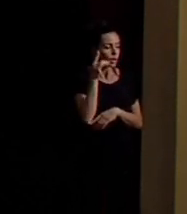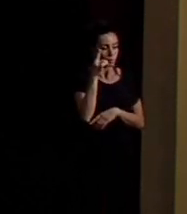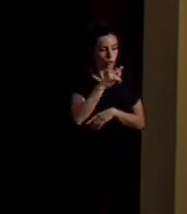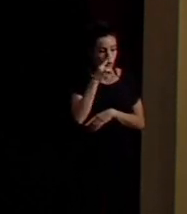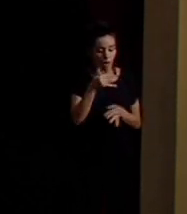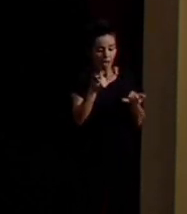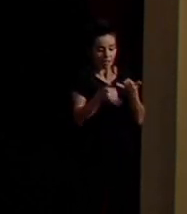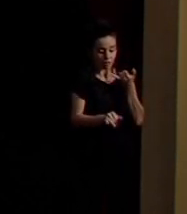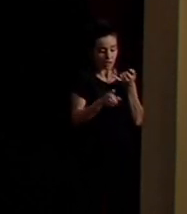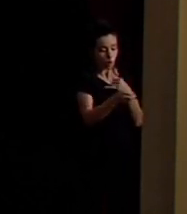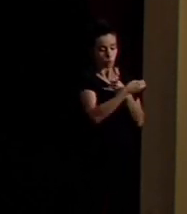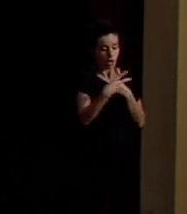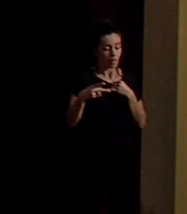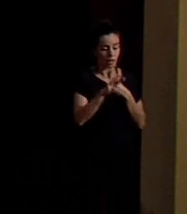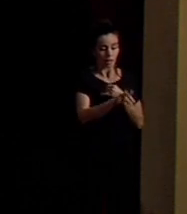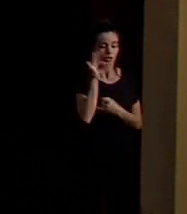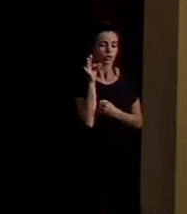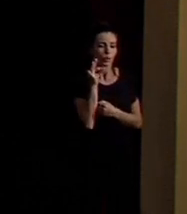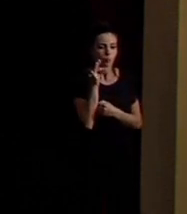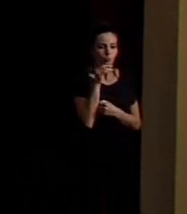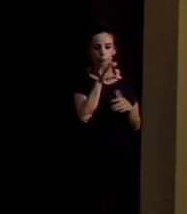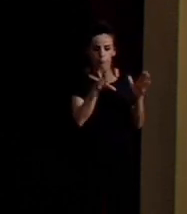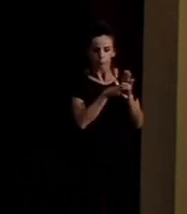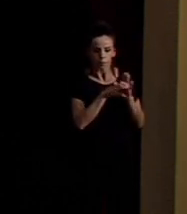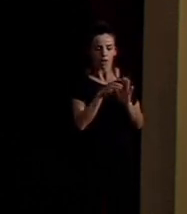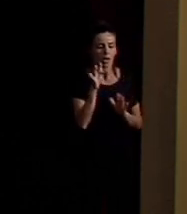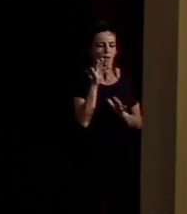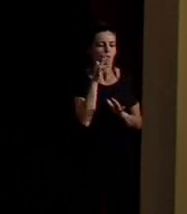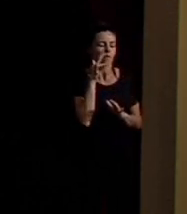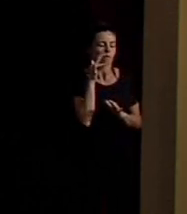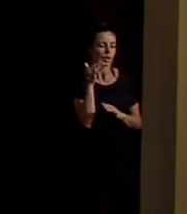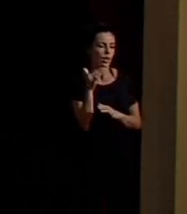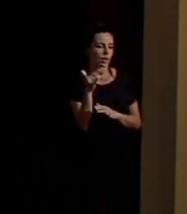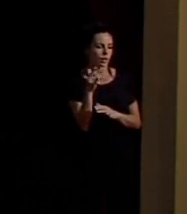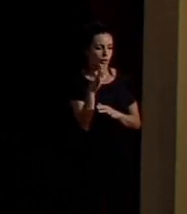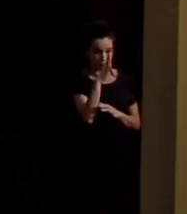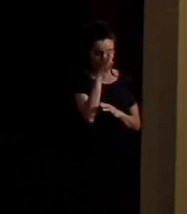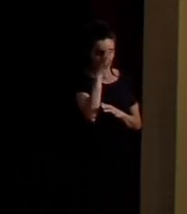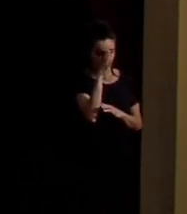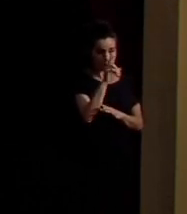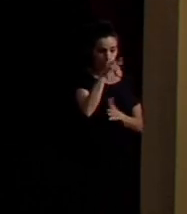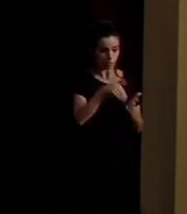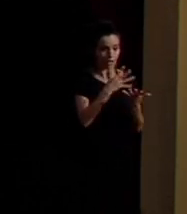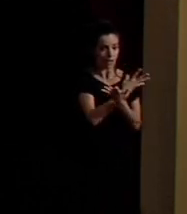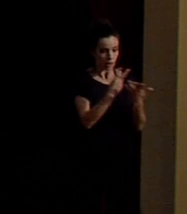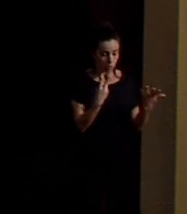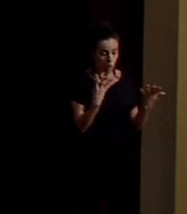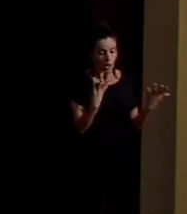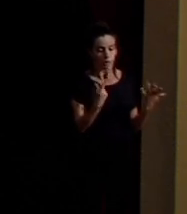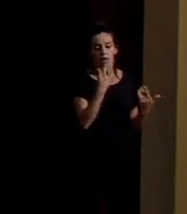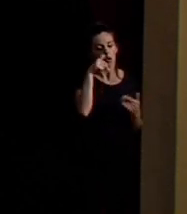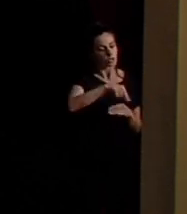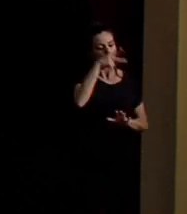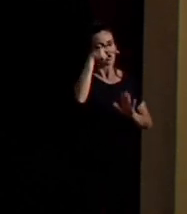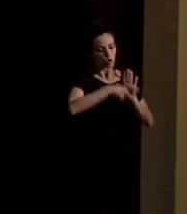finalmente, una decisión del Consejo Constitucional de febrero de 2019 avaló la constitucionalidad de la norma, ¿no? Y, por lo tanto, consideró que era una